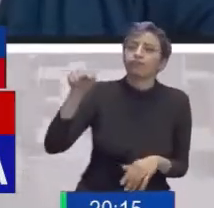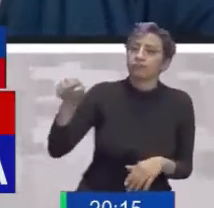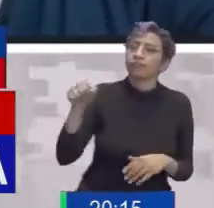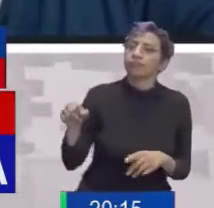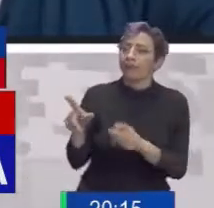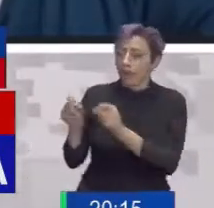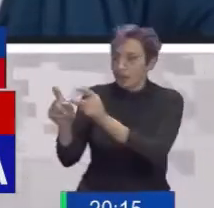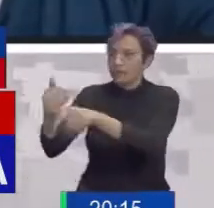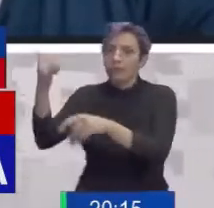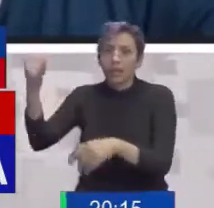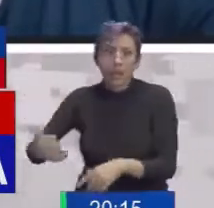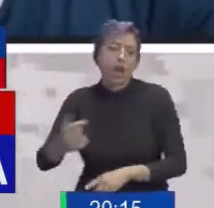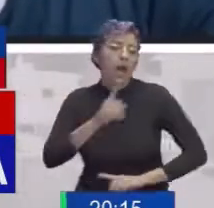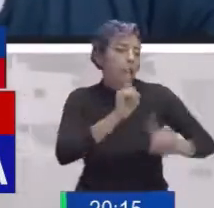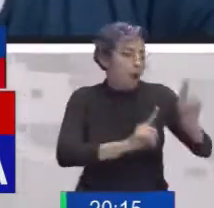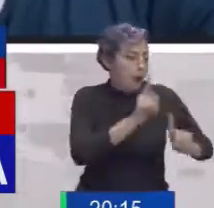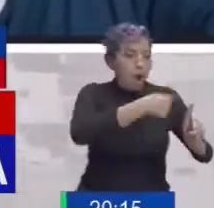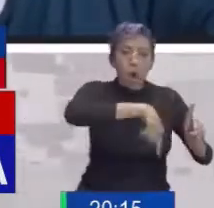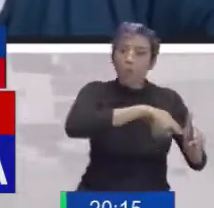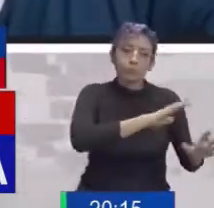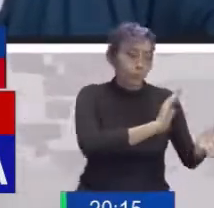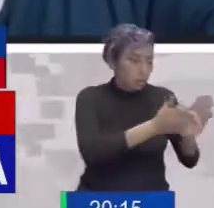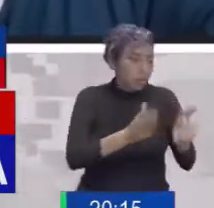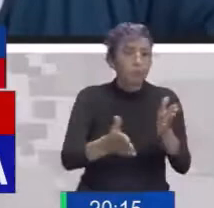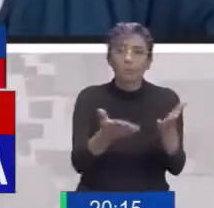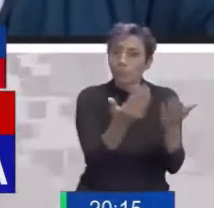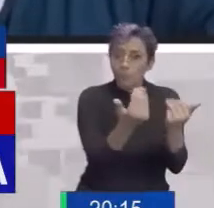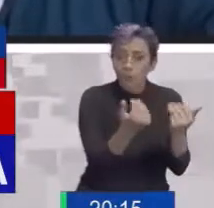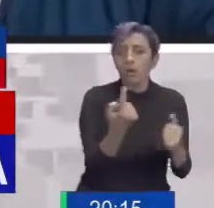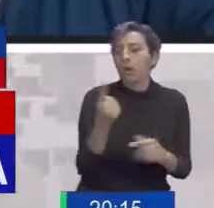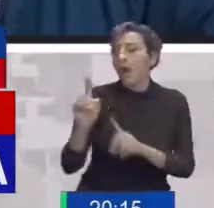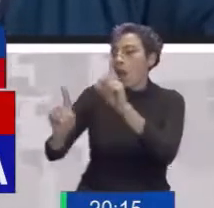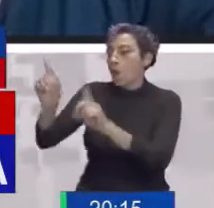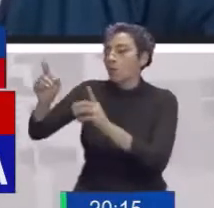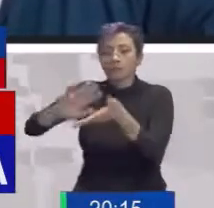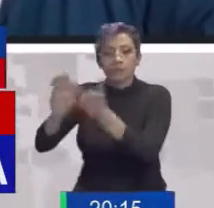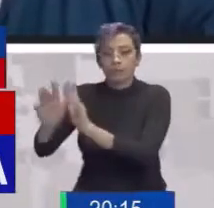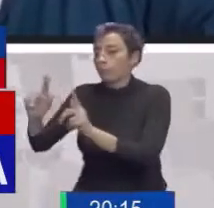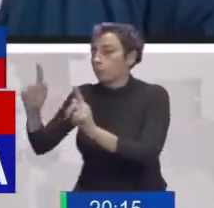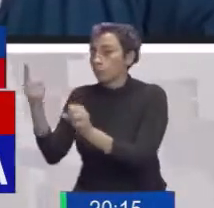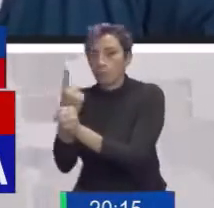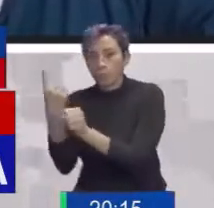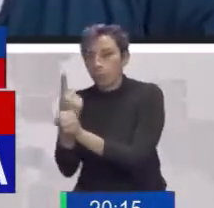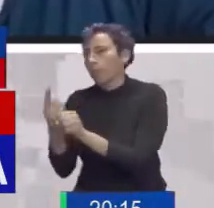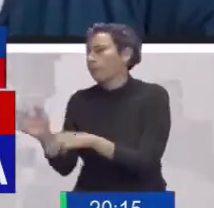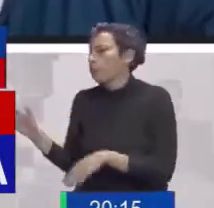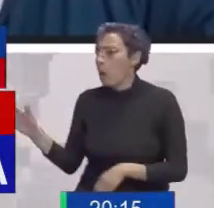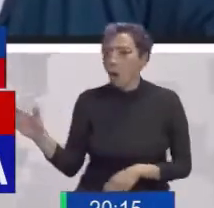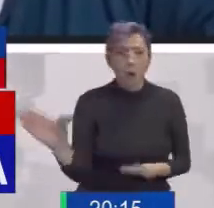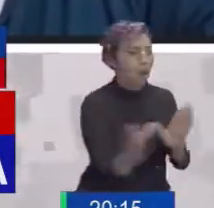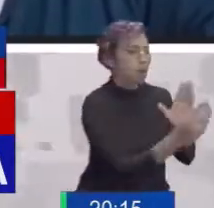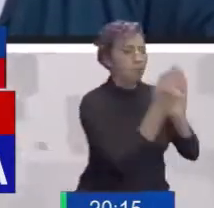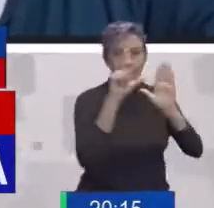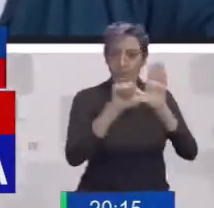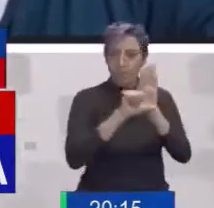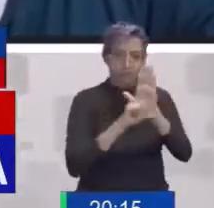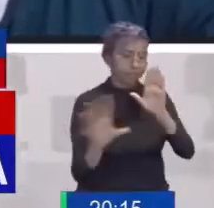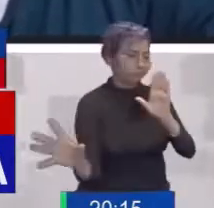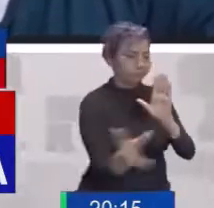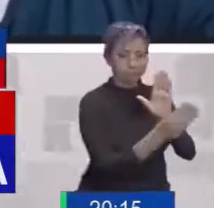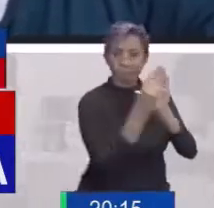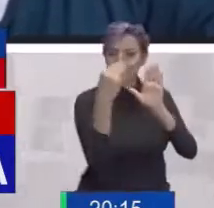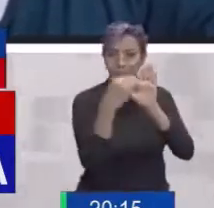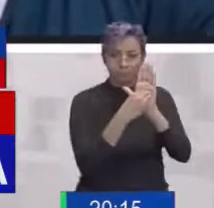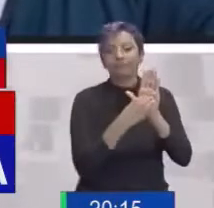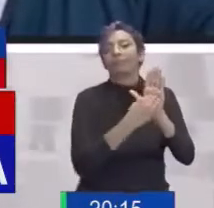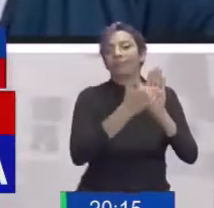nosotros. Te pido perdón por no acordarme ahora el sitio web, pero bueno, también estamos desbordados después de ayer, fue una jornada